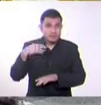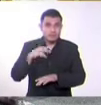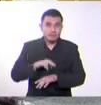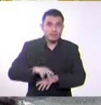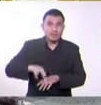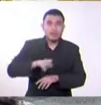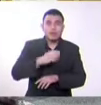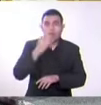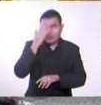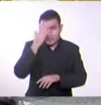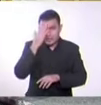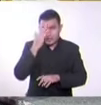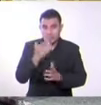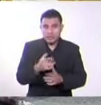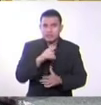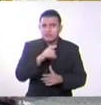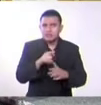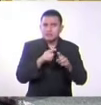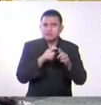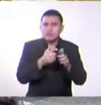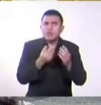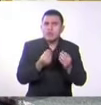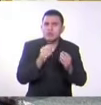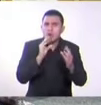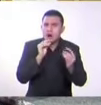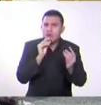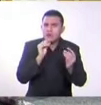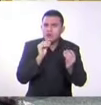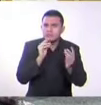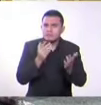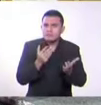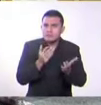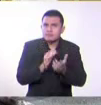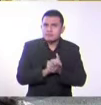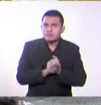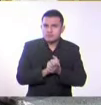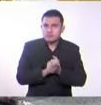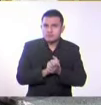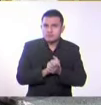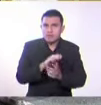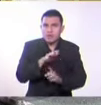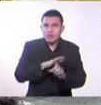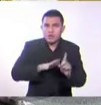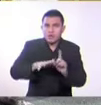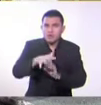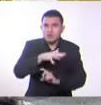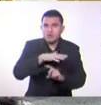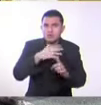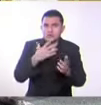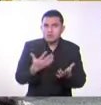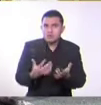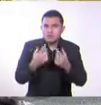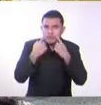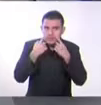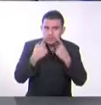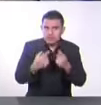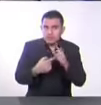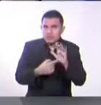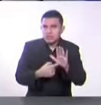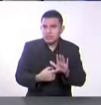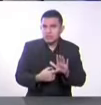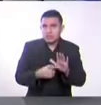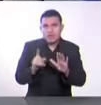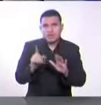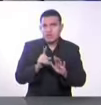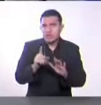cuenta el lenguaje que se utiliza. Muy bien, el lenguaje. Las situaciones en las cuales, o las situaciones que se plantean, que no vayan a